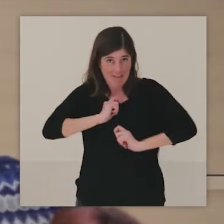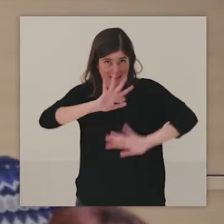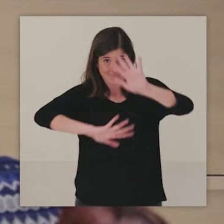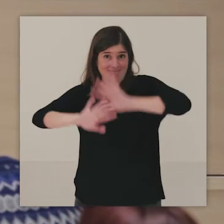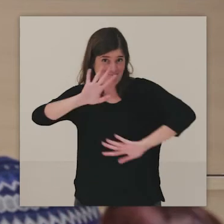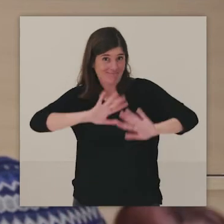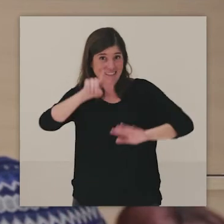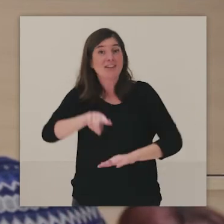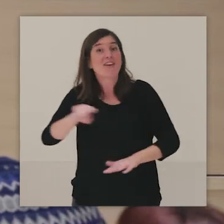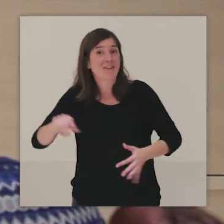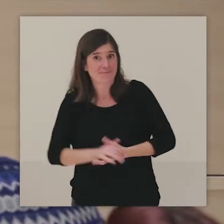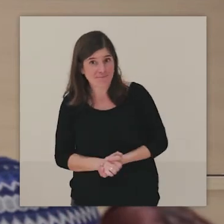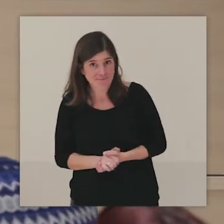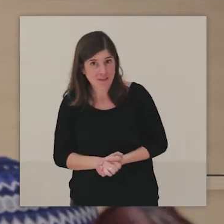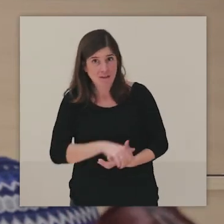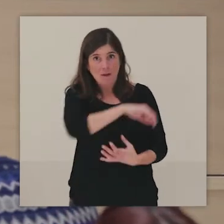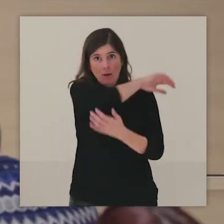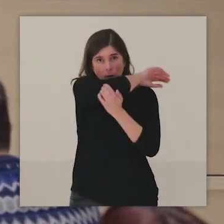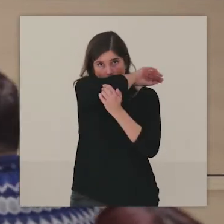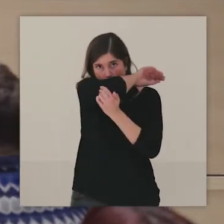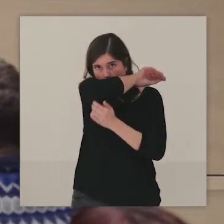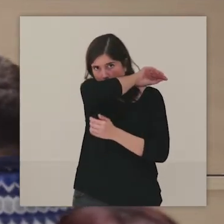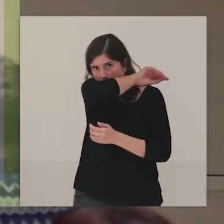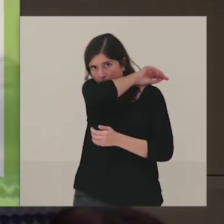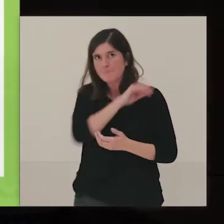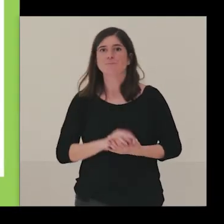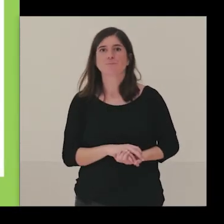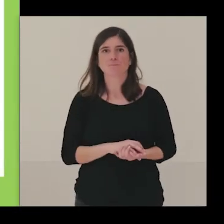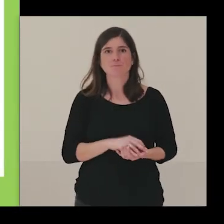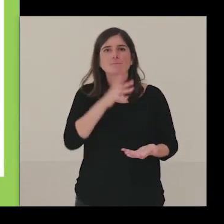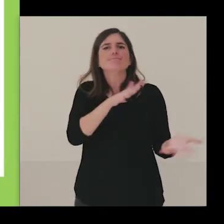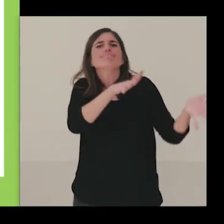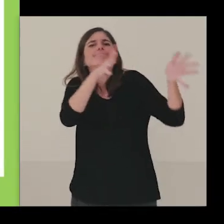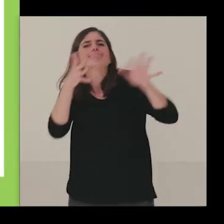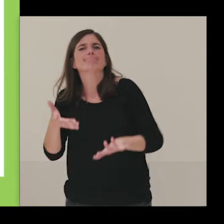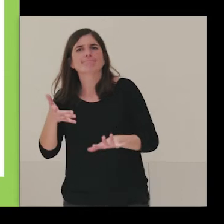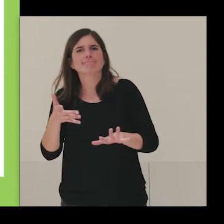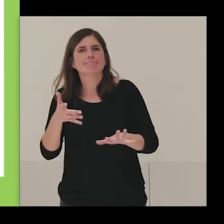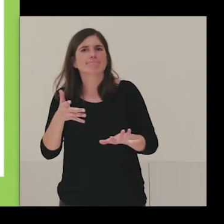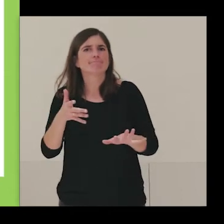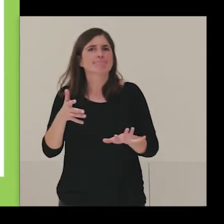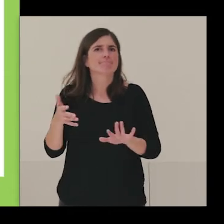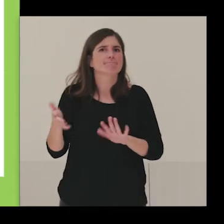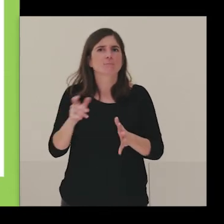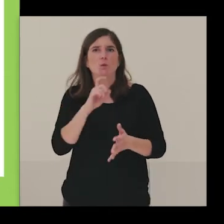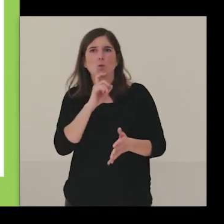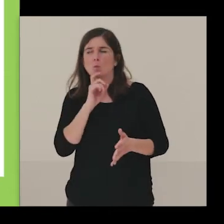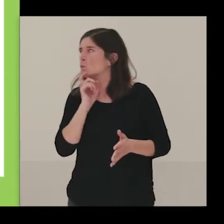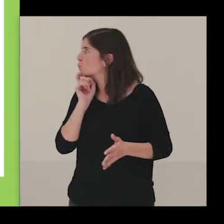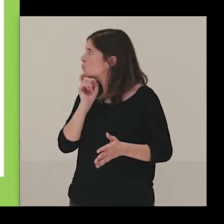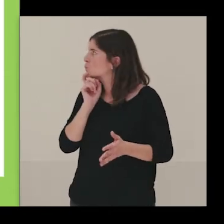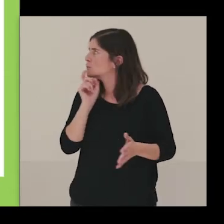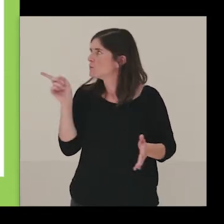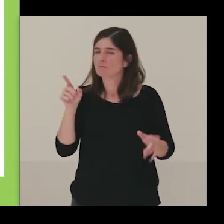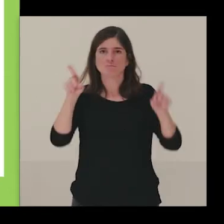Enredoso, ¿no? Pues bueno, vamos a ello. Un folleto en un formato intermedio entre DIN A4 y DIN